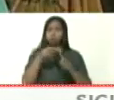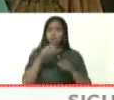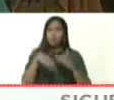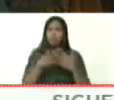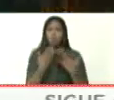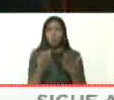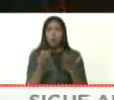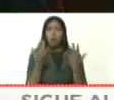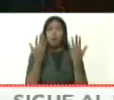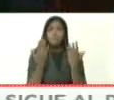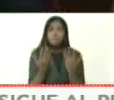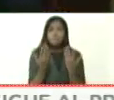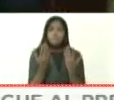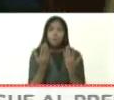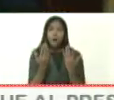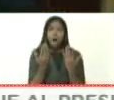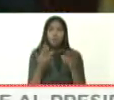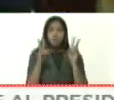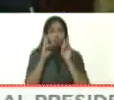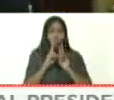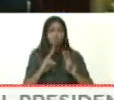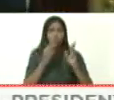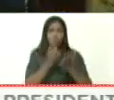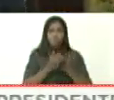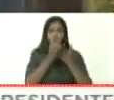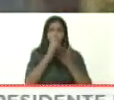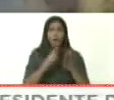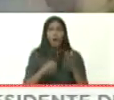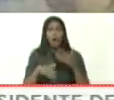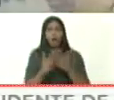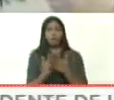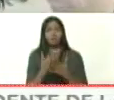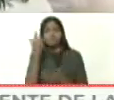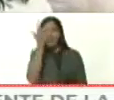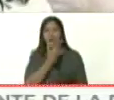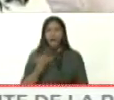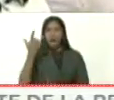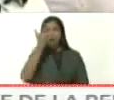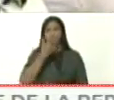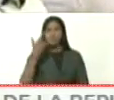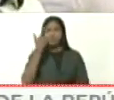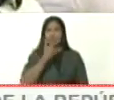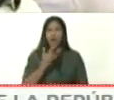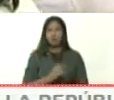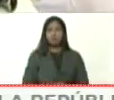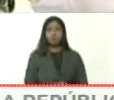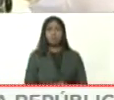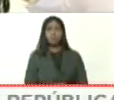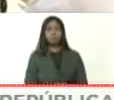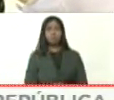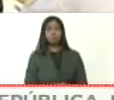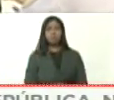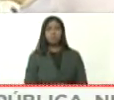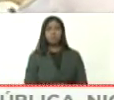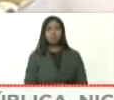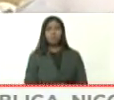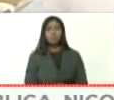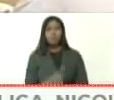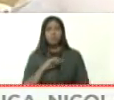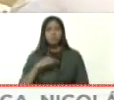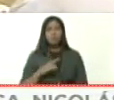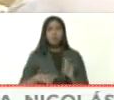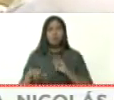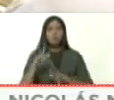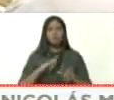con su mano milagrosa y benefactora hasta África. Nuestra hermana África, nuestra